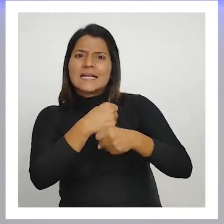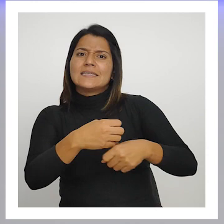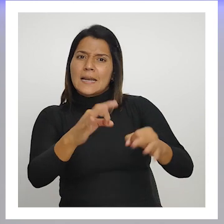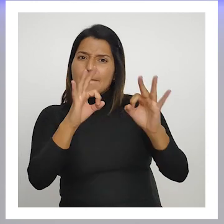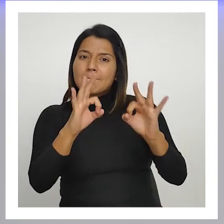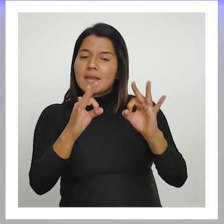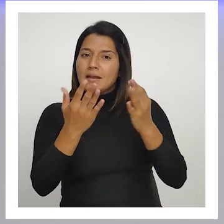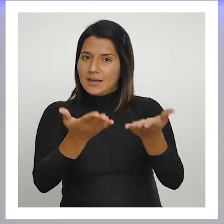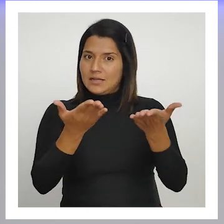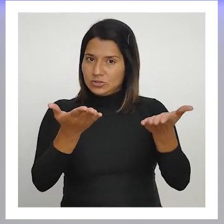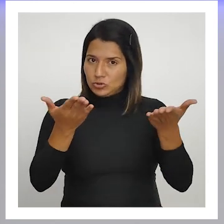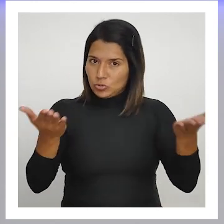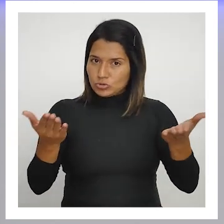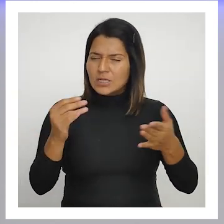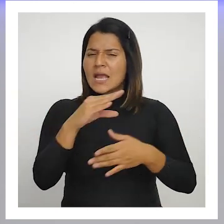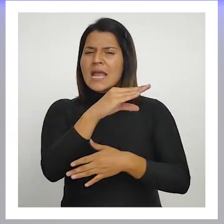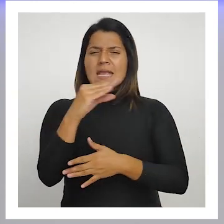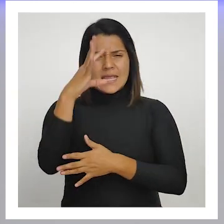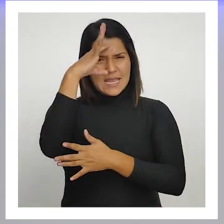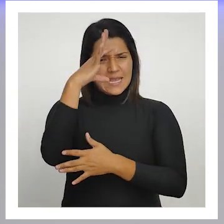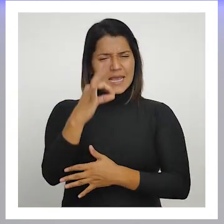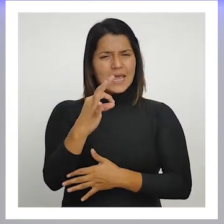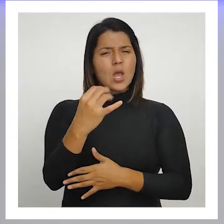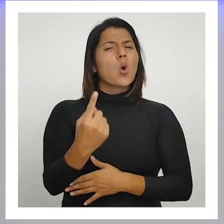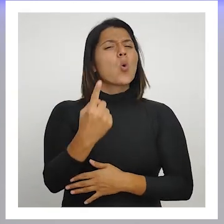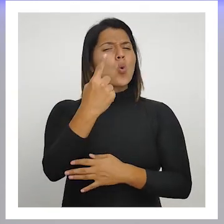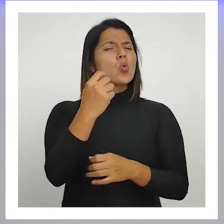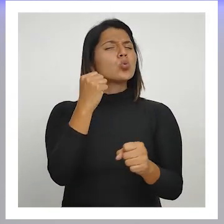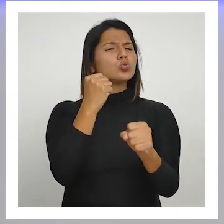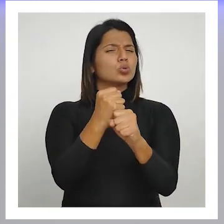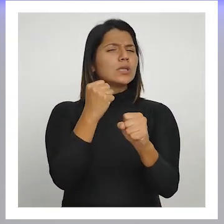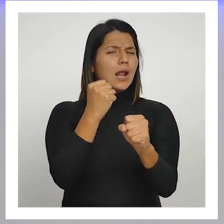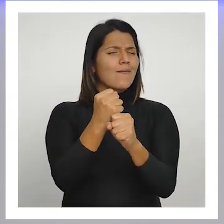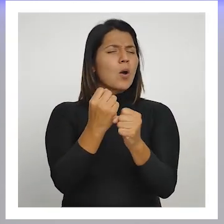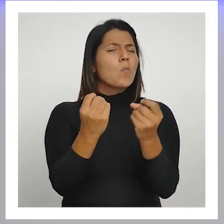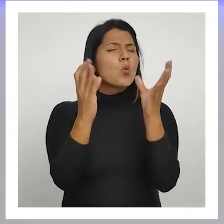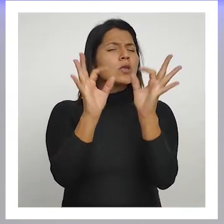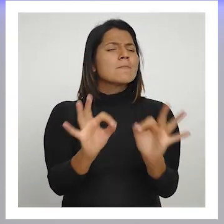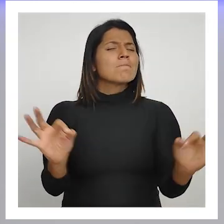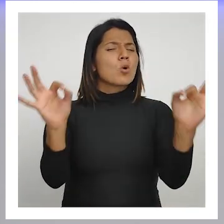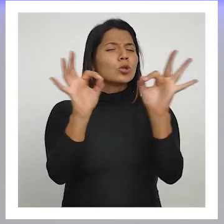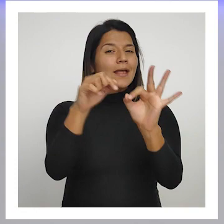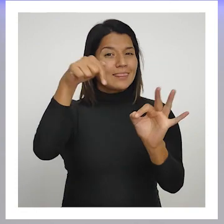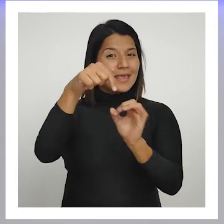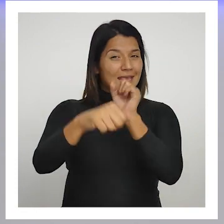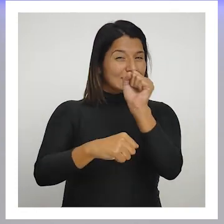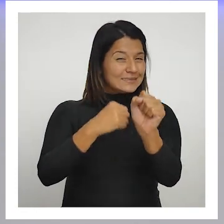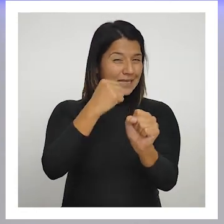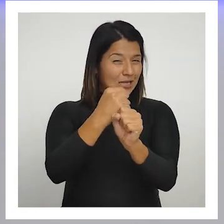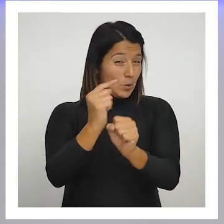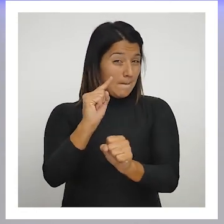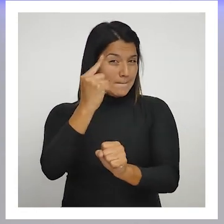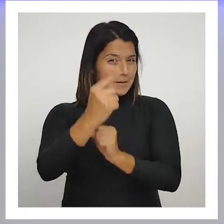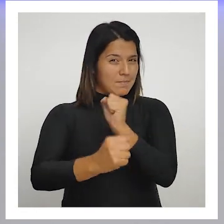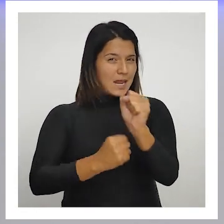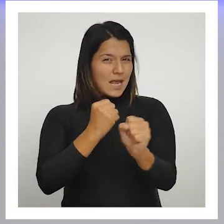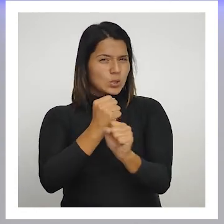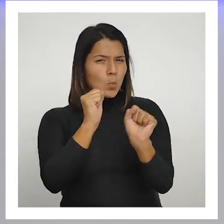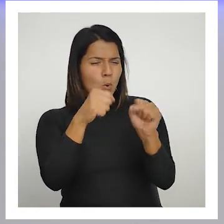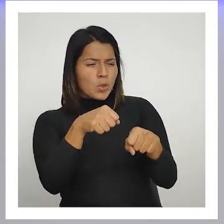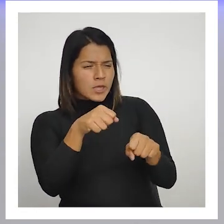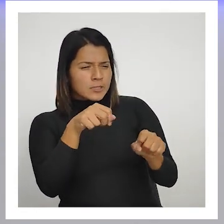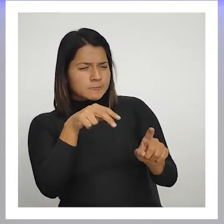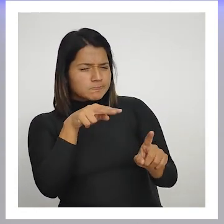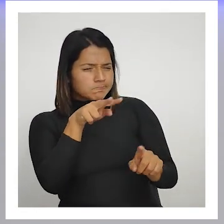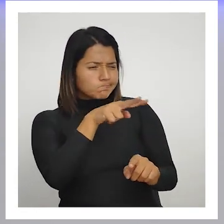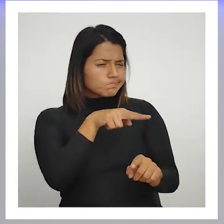creo que una de las tareas claves en este primer año de administración ha sido de identificar a esta gente